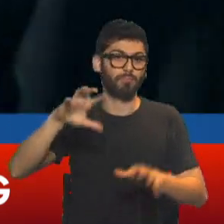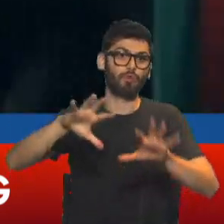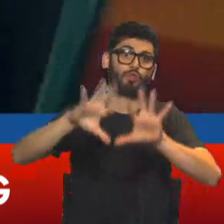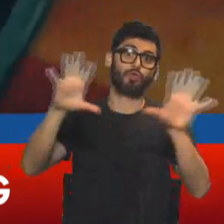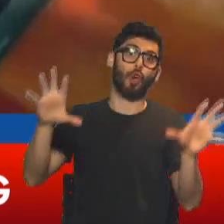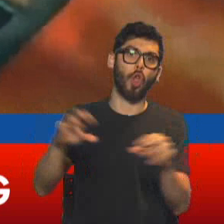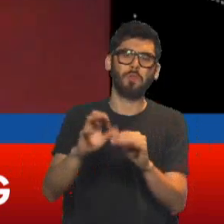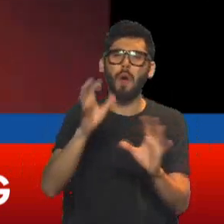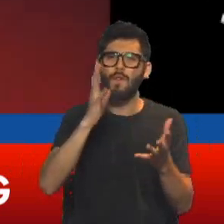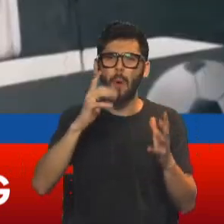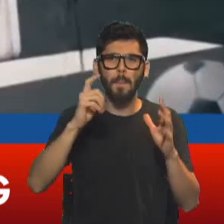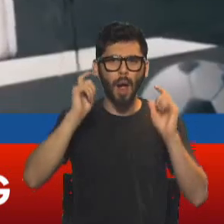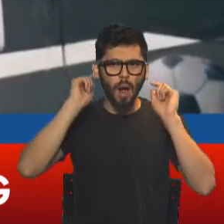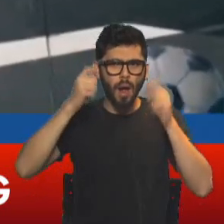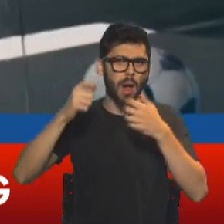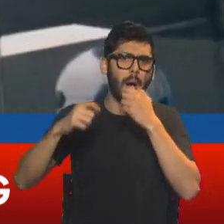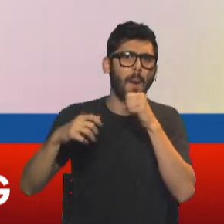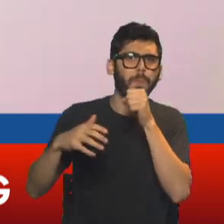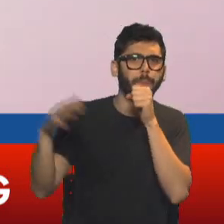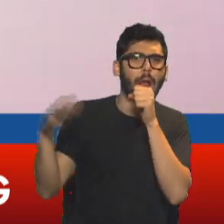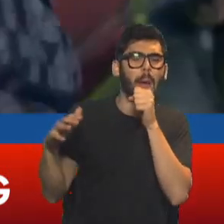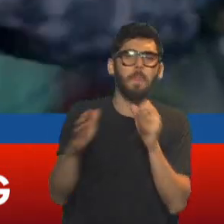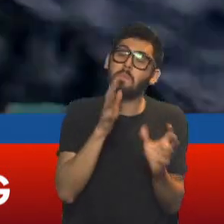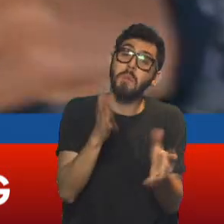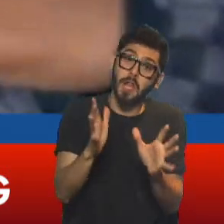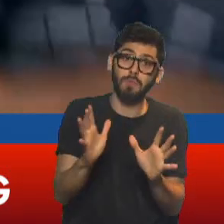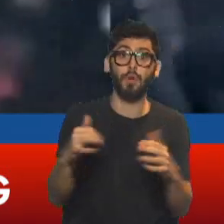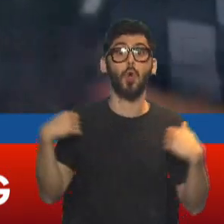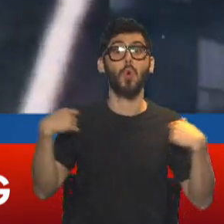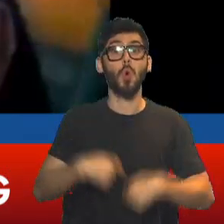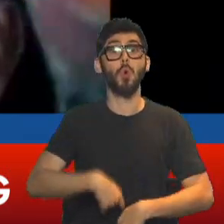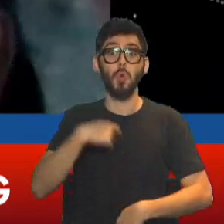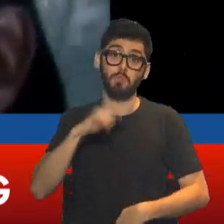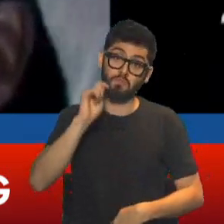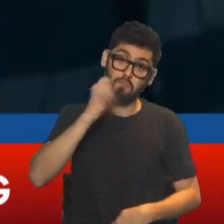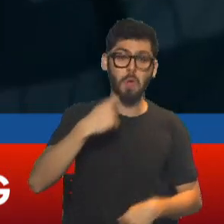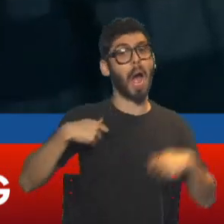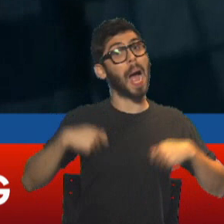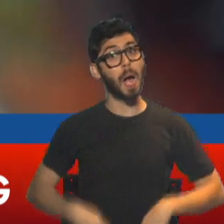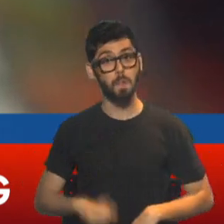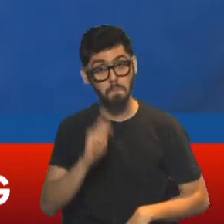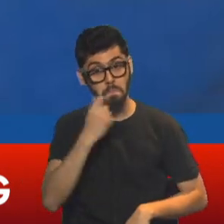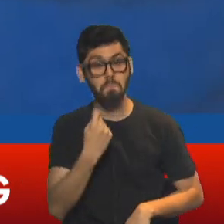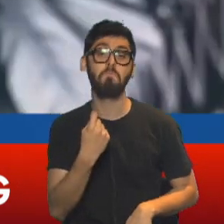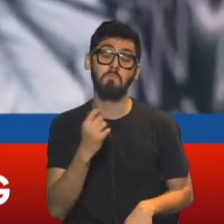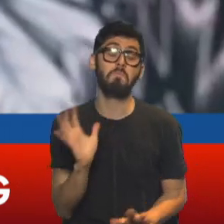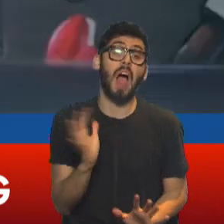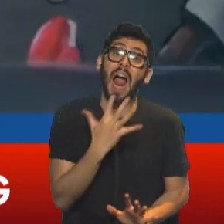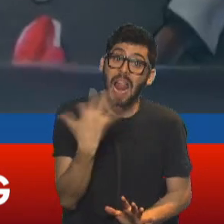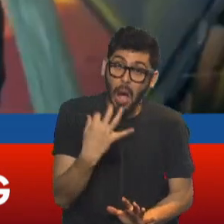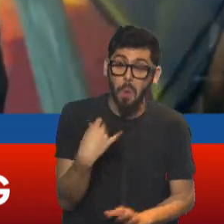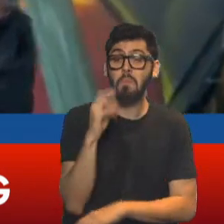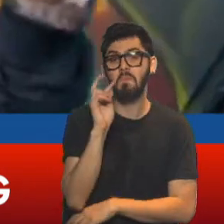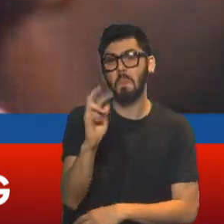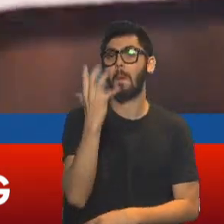Bien rapero, ¿no? Muy linda camiseta, buen buzo. La verdad, me gustó,